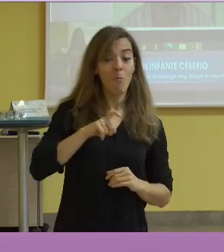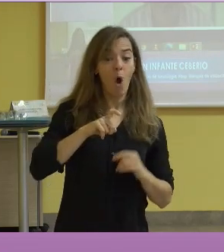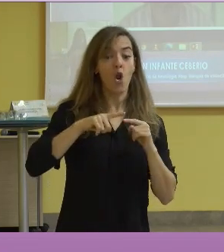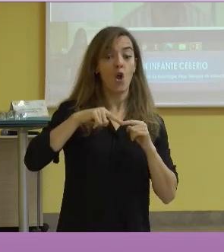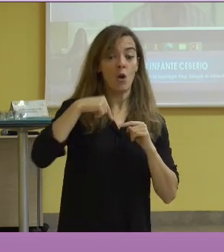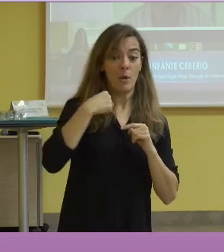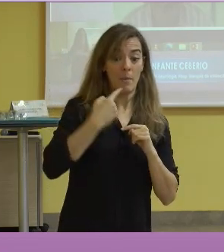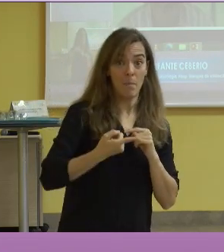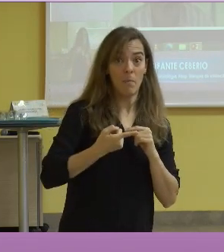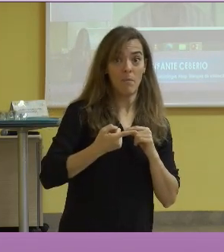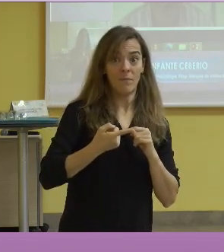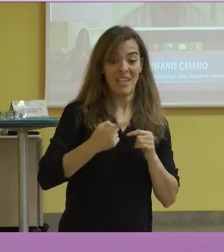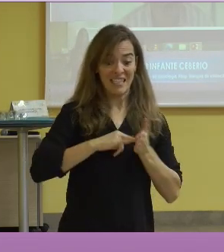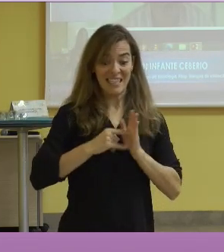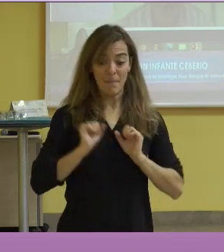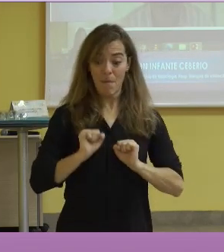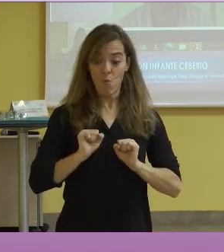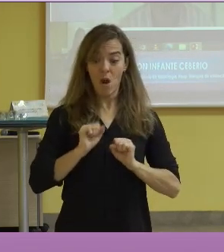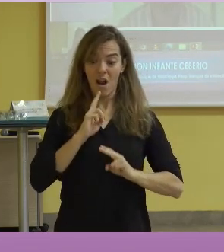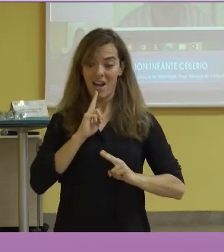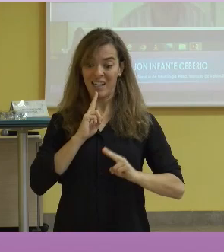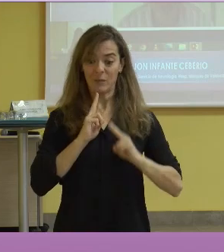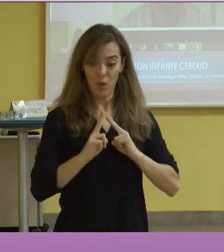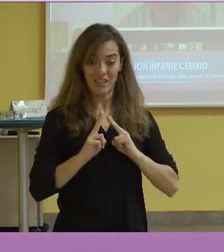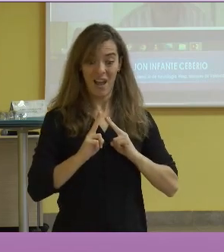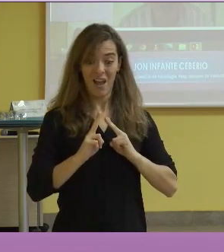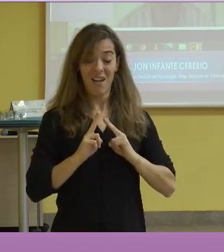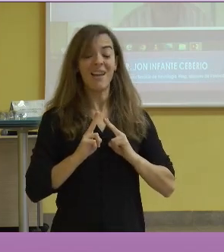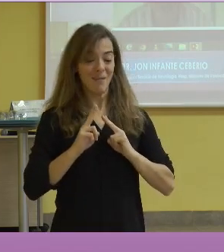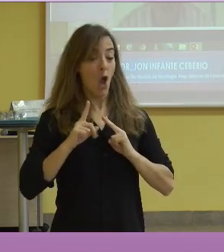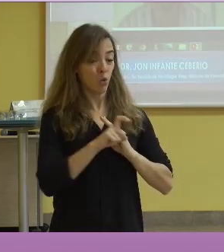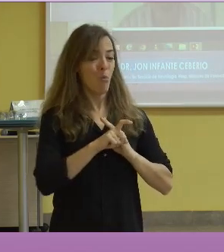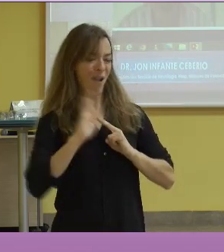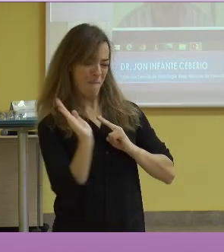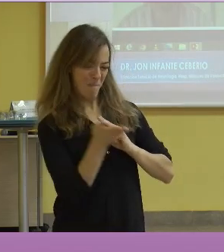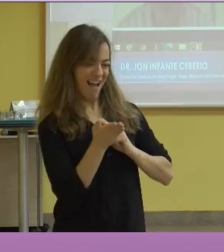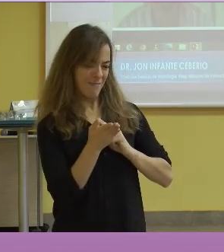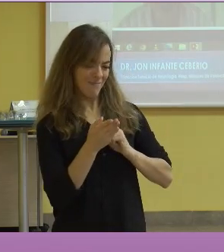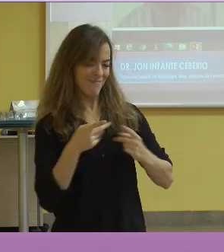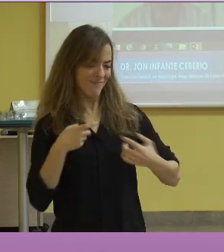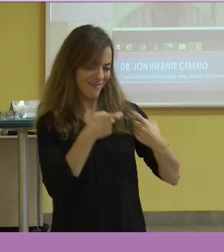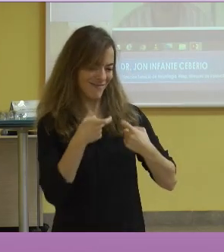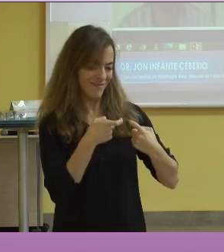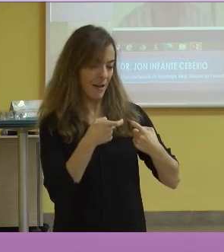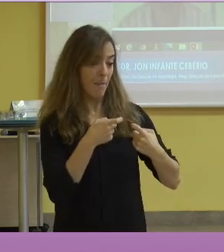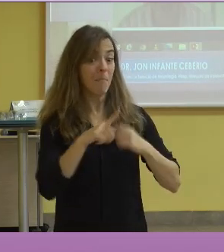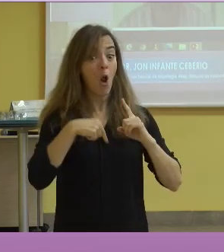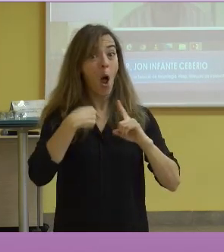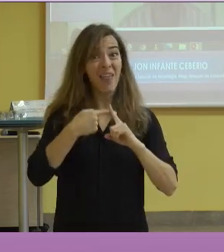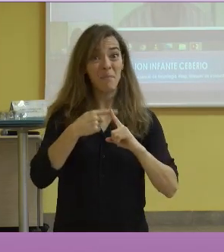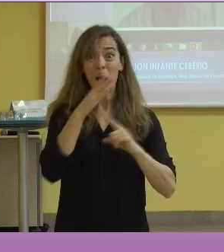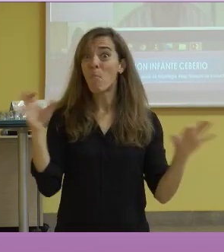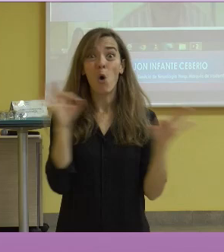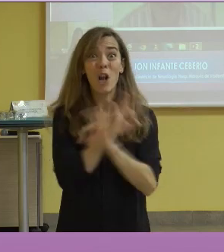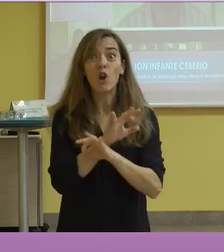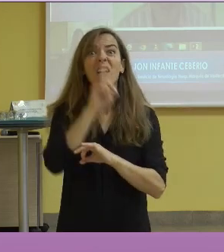respuesta del sistema inmune que además de atacar el tumor, ataca por error al cerebelo, en este caso.